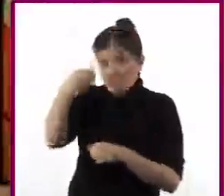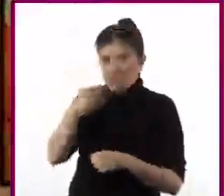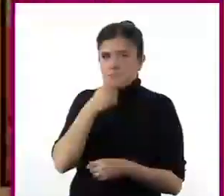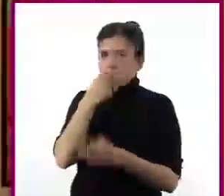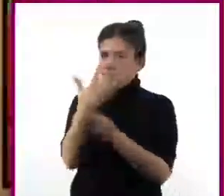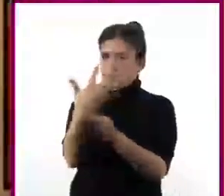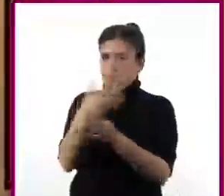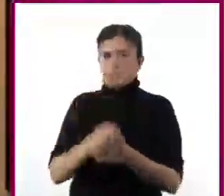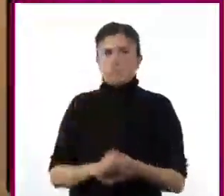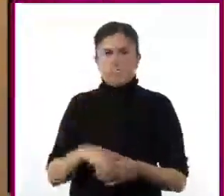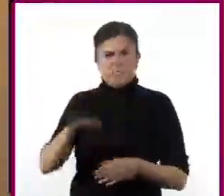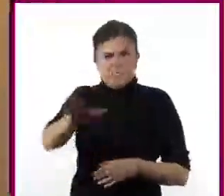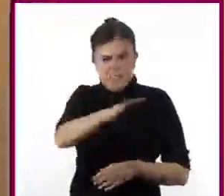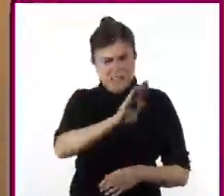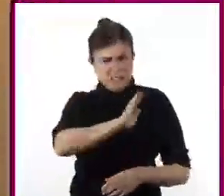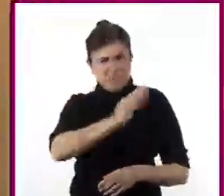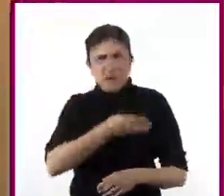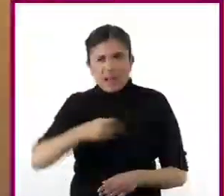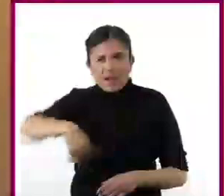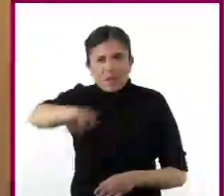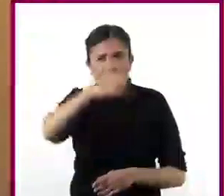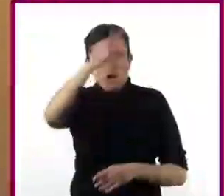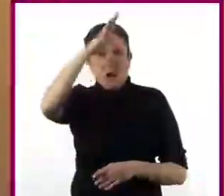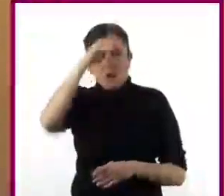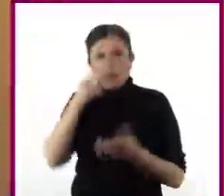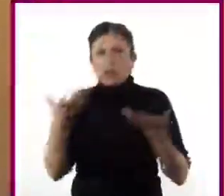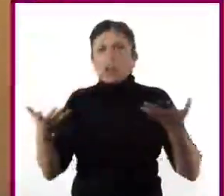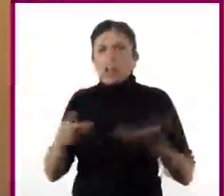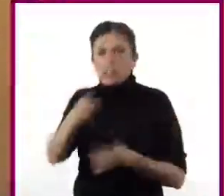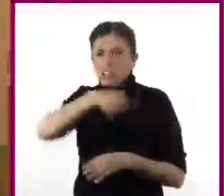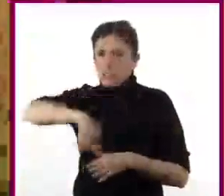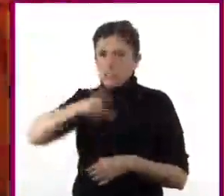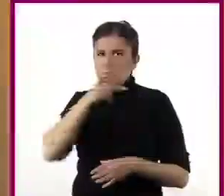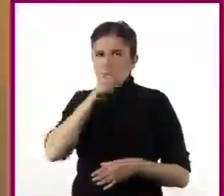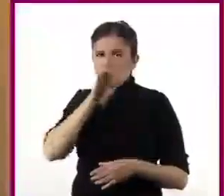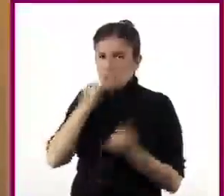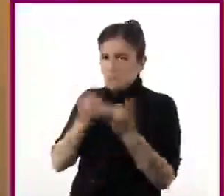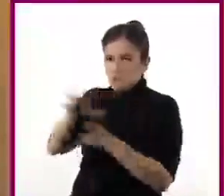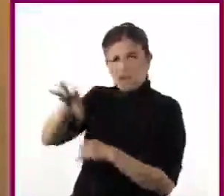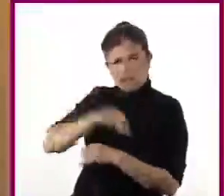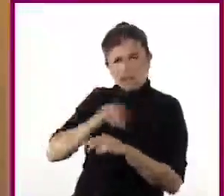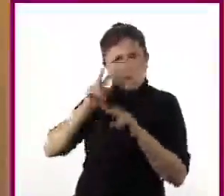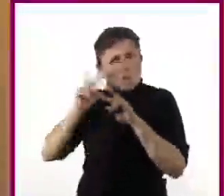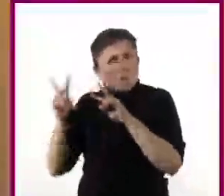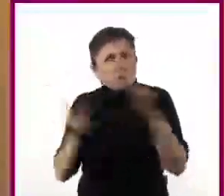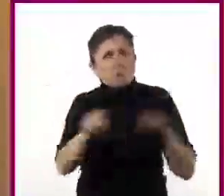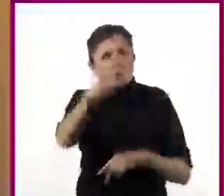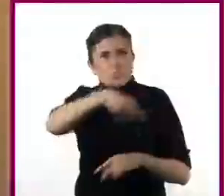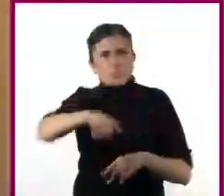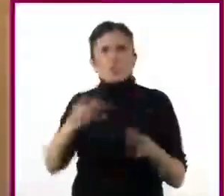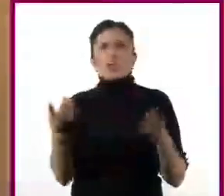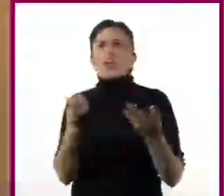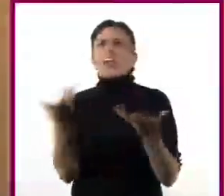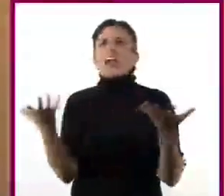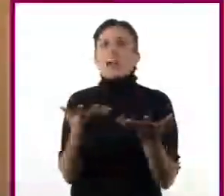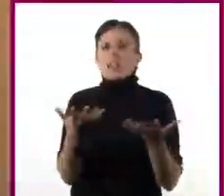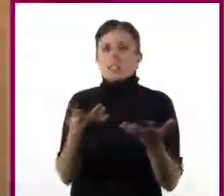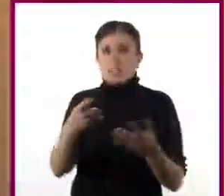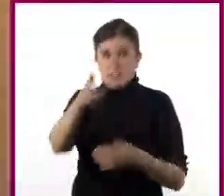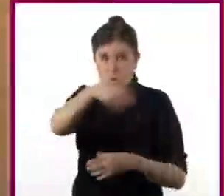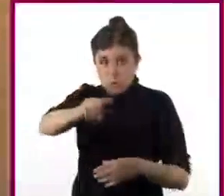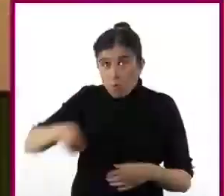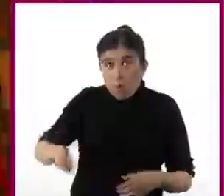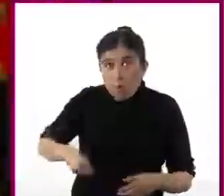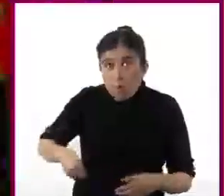dijo: Españoles, acordaos de lo que han sido vuestros padres, y mirad a lo que habéis llegado. No es vuestra la